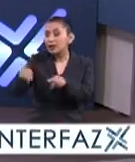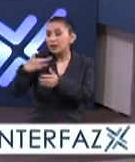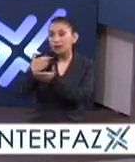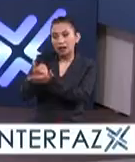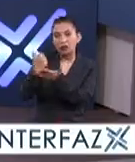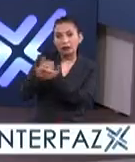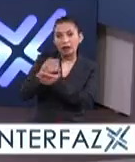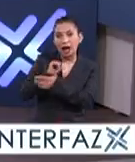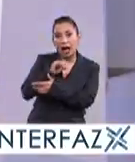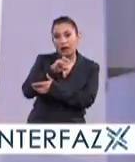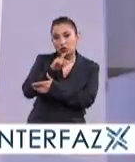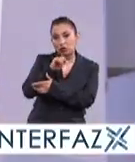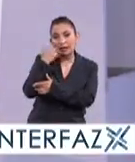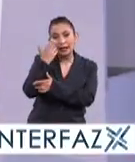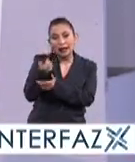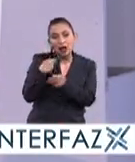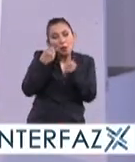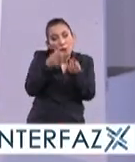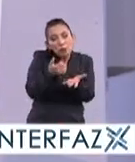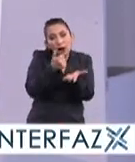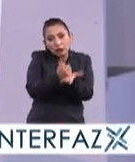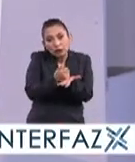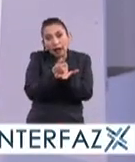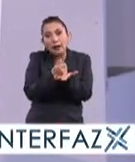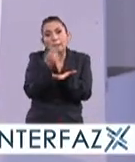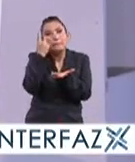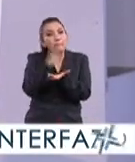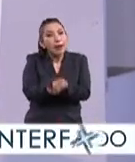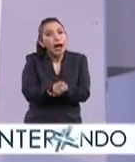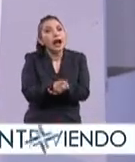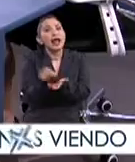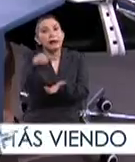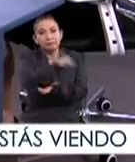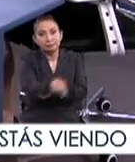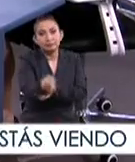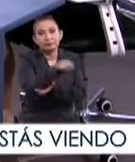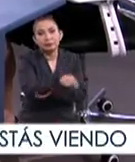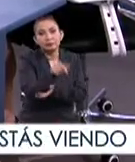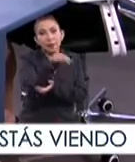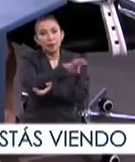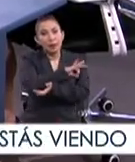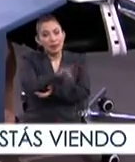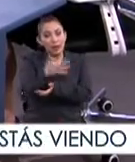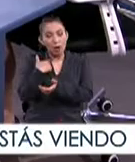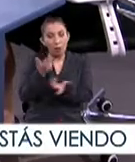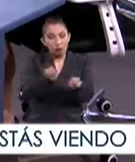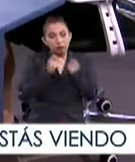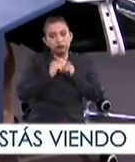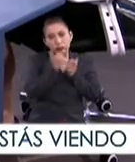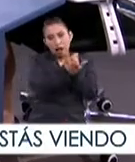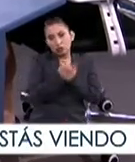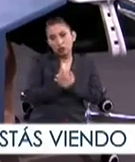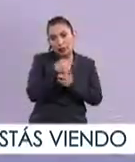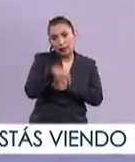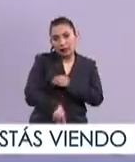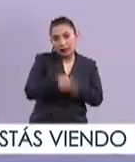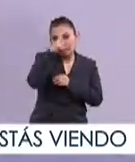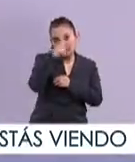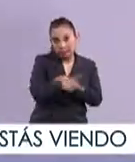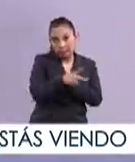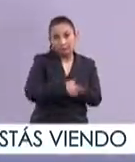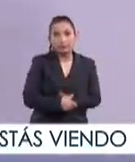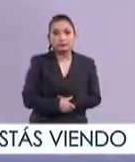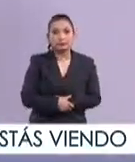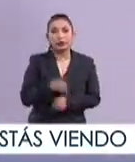mecanismos que la ACNUR está tratando de poner a su disposición para que ellos alcancen esta condición de refugiados aquí